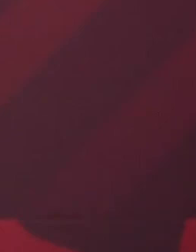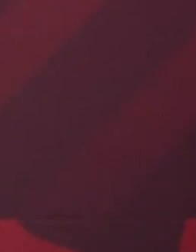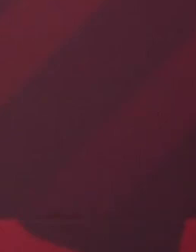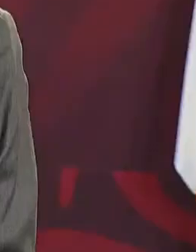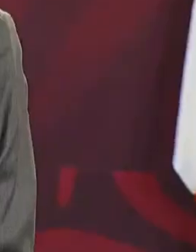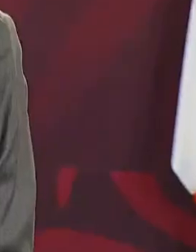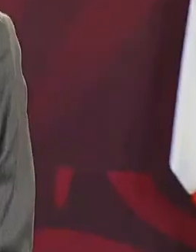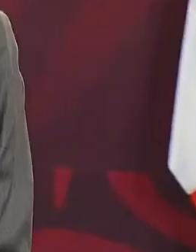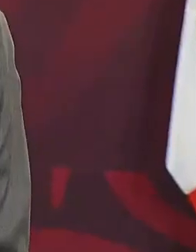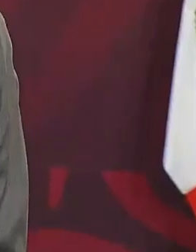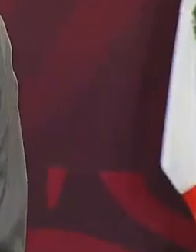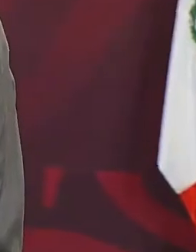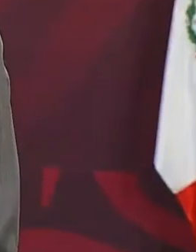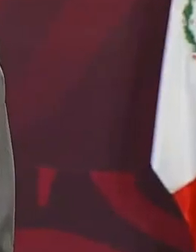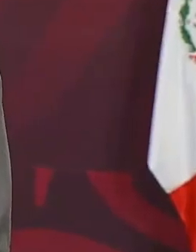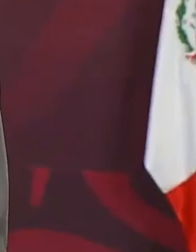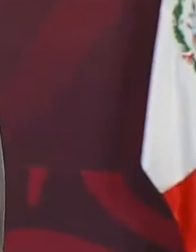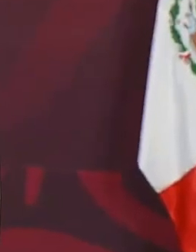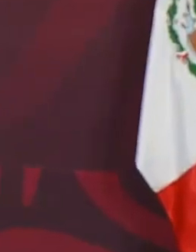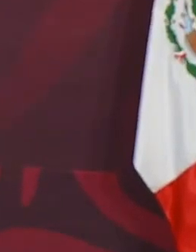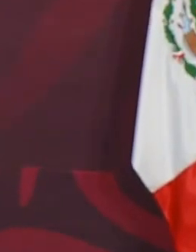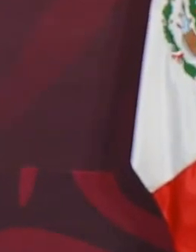conciencia adquirida